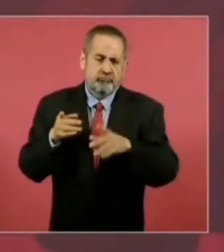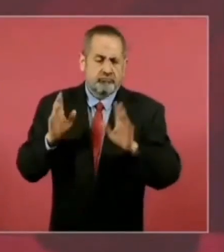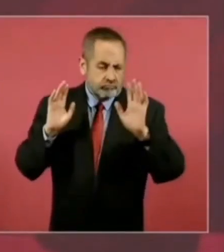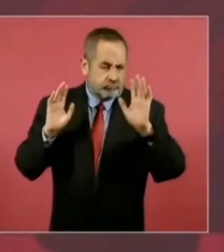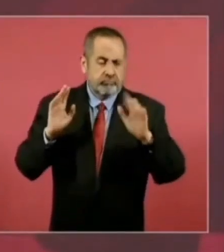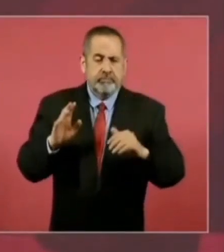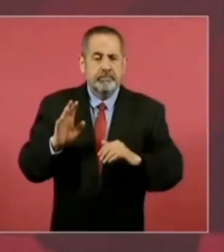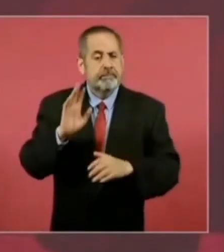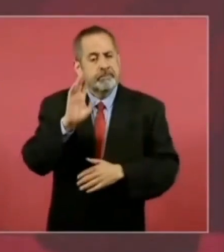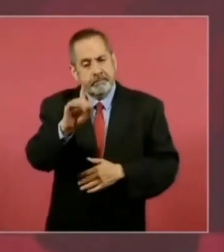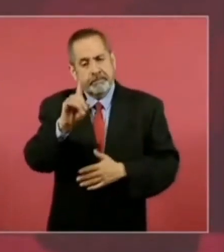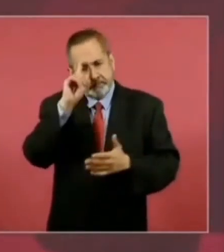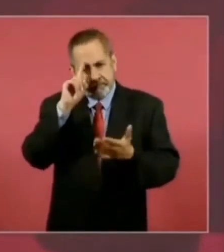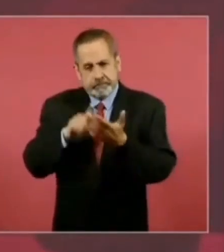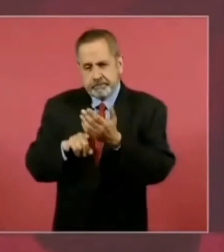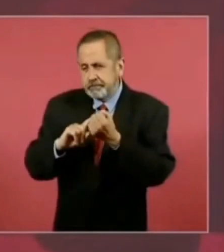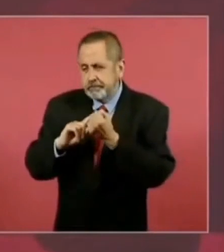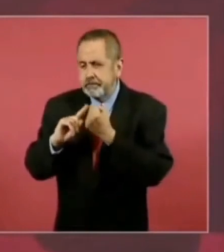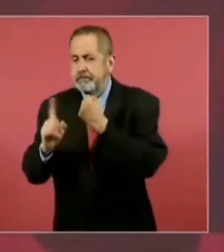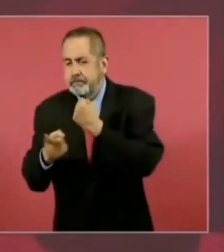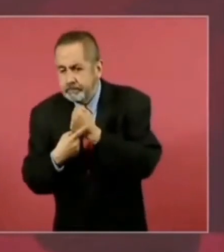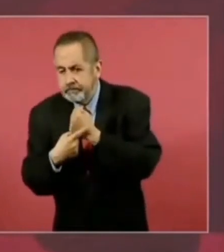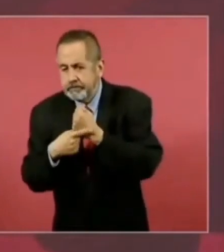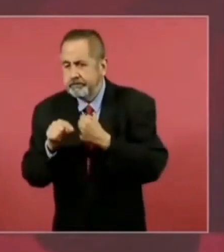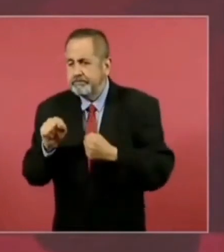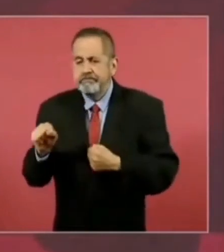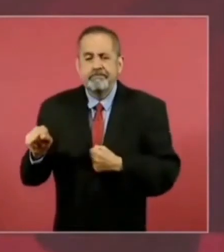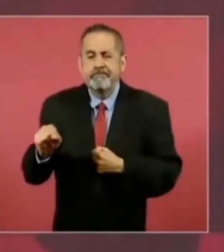Pero yo creo que hay que ir al fondo,